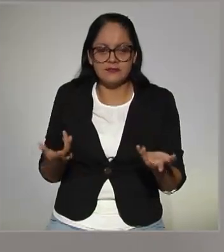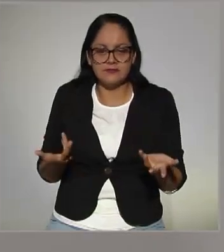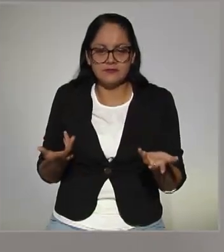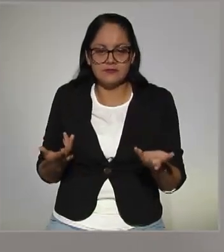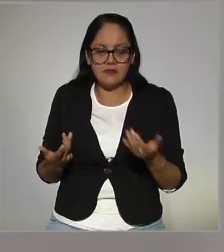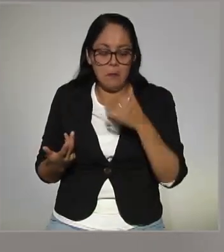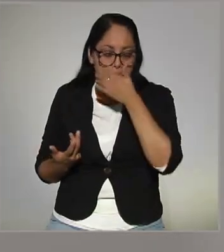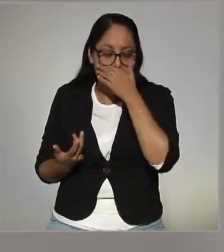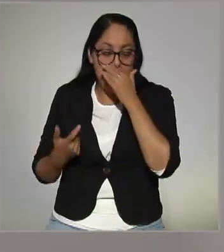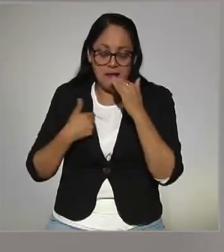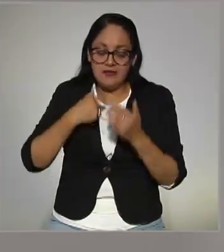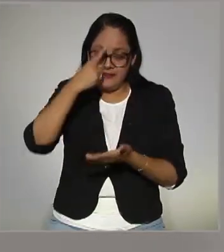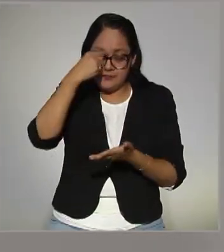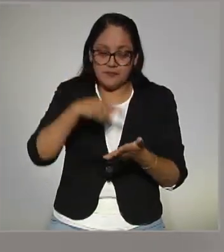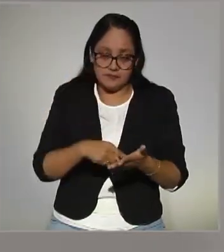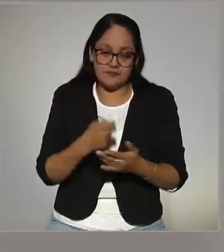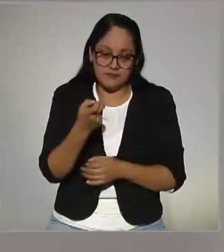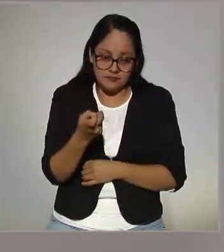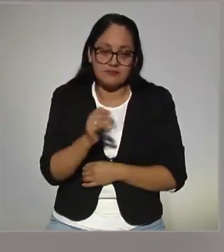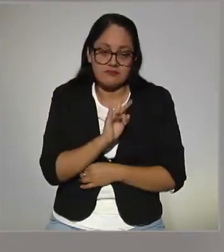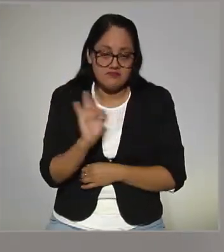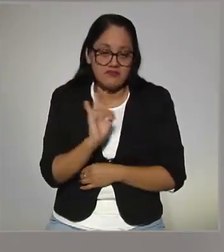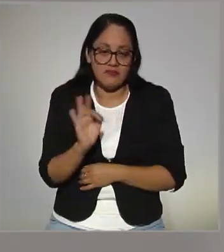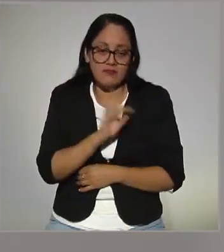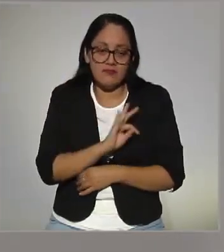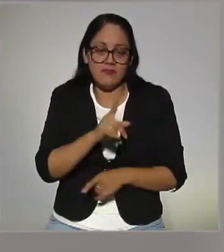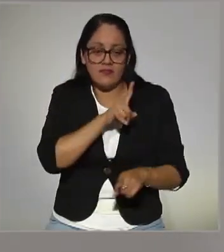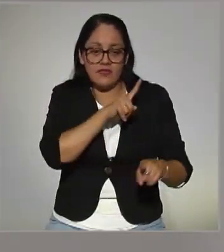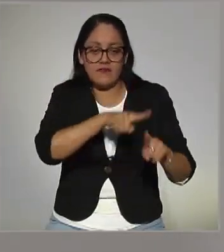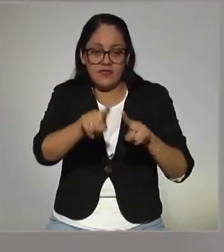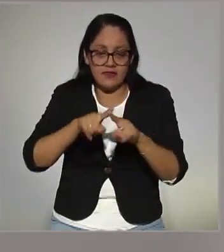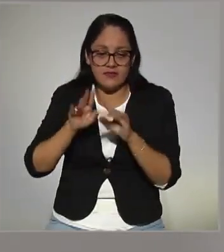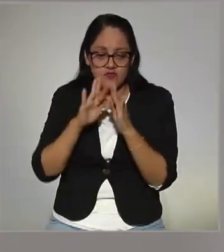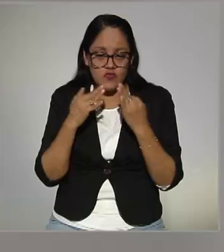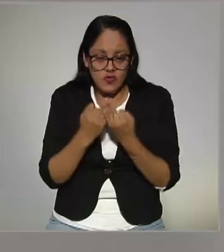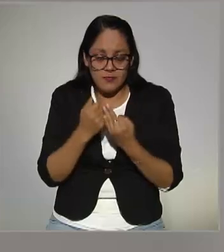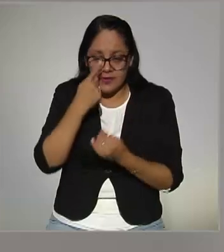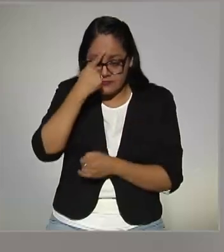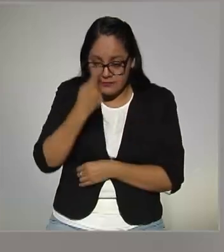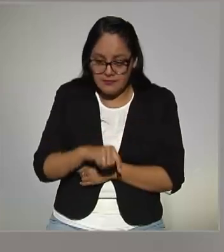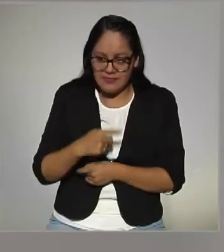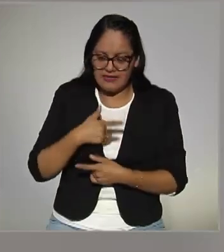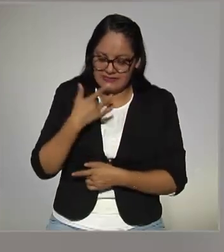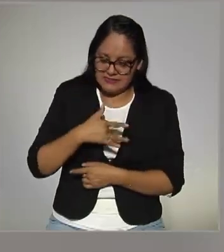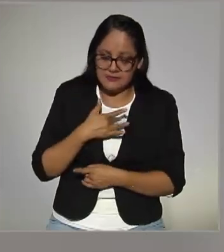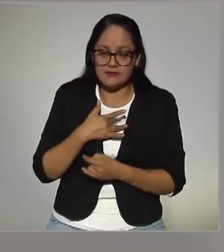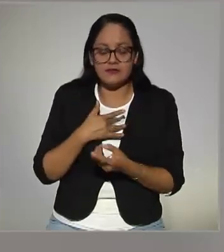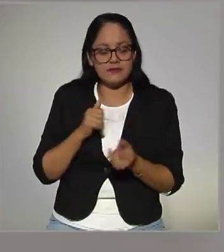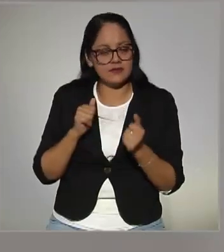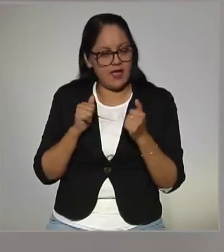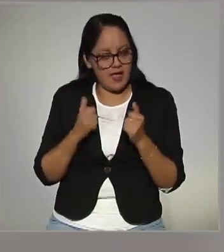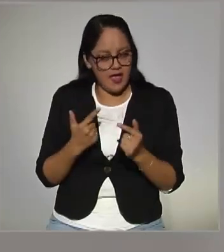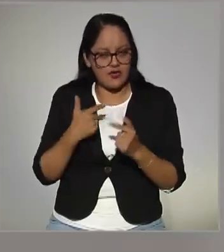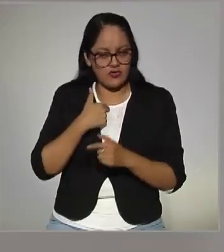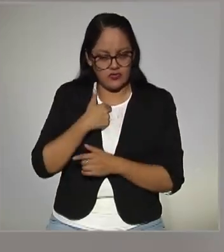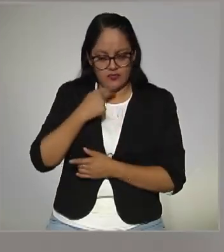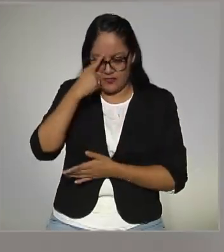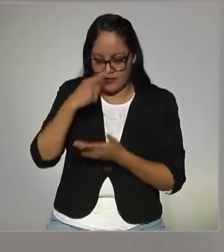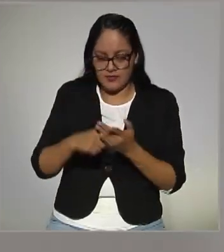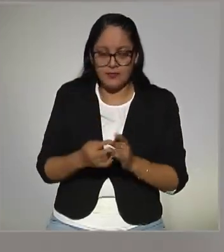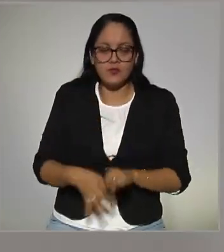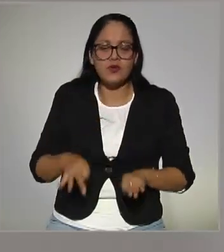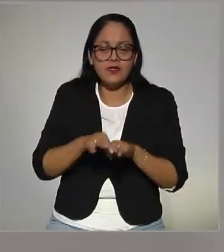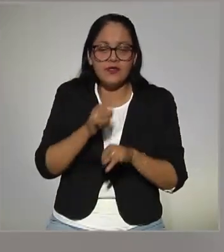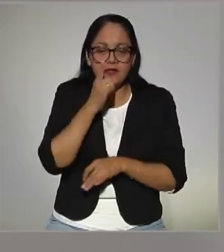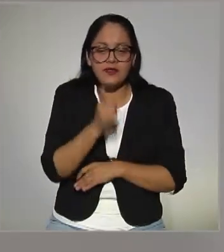¿no? O sea, yo creo que efectivamente puede haber síntomas diversos, manifestaciones diversas. Ahora, también es cierto que algo que me parece importante